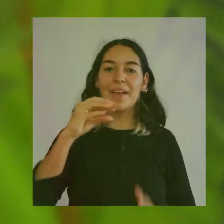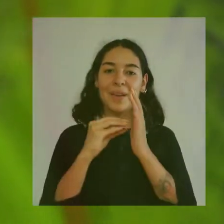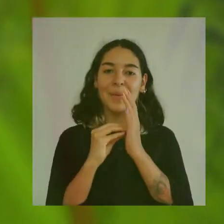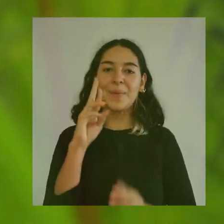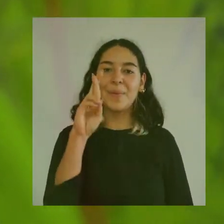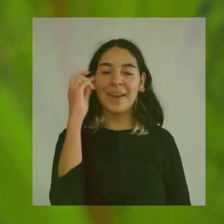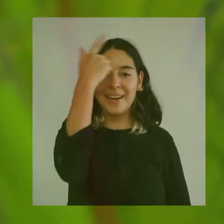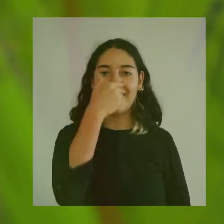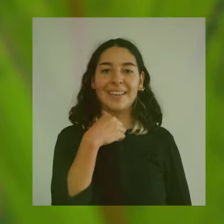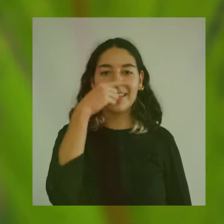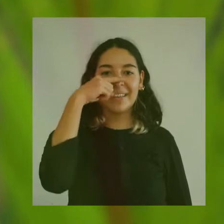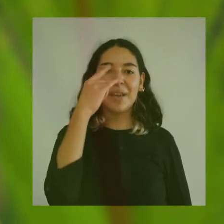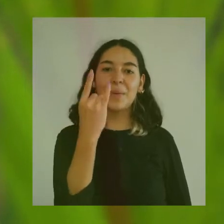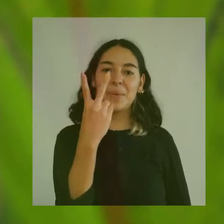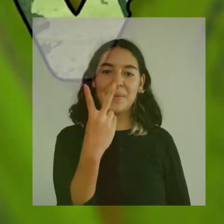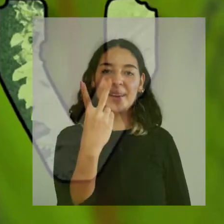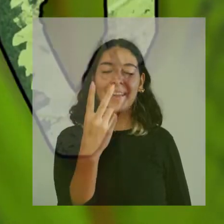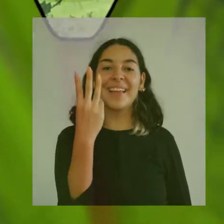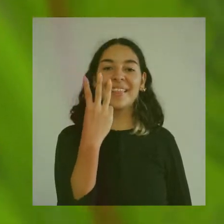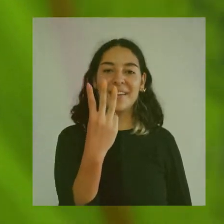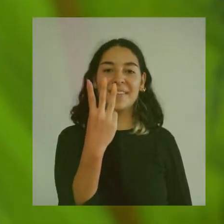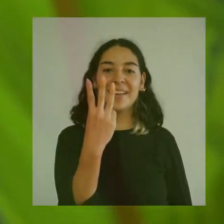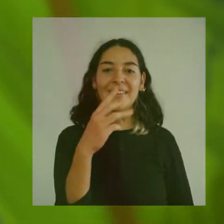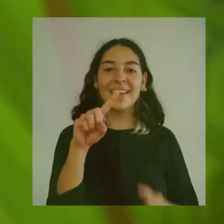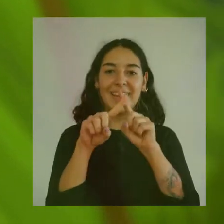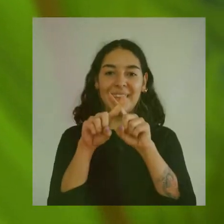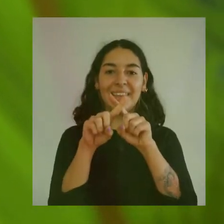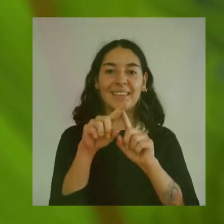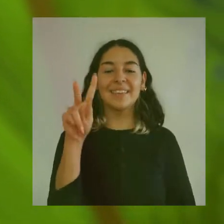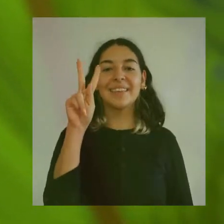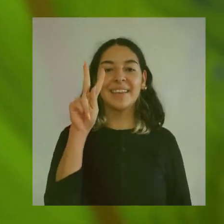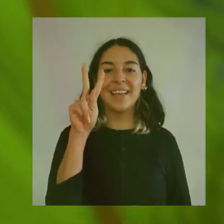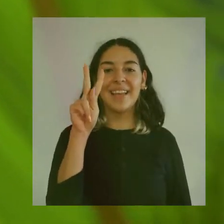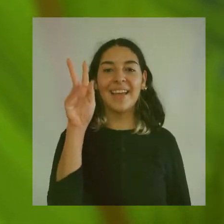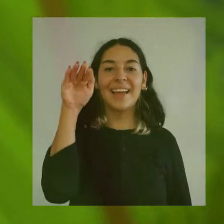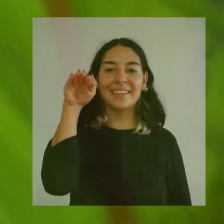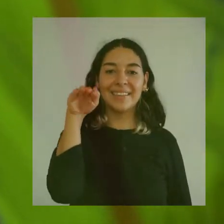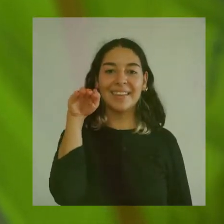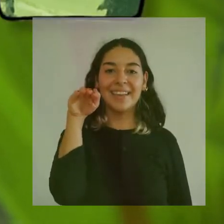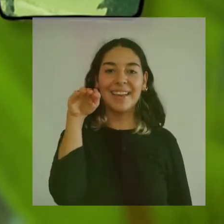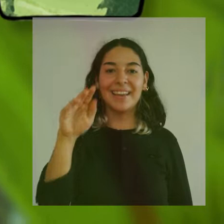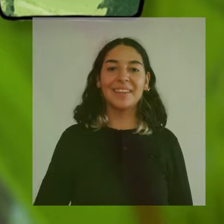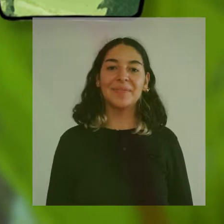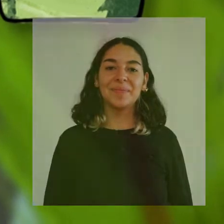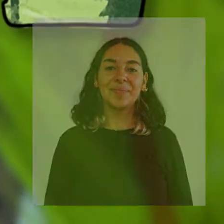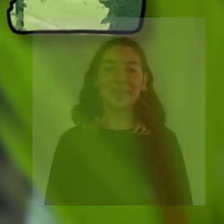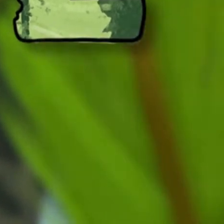O, B, Q, R, C, T, V, W, X, Y, A, Z